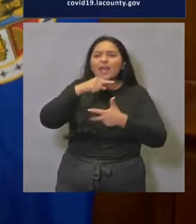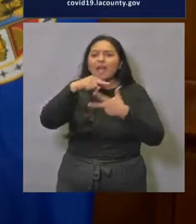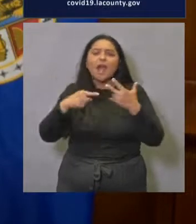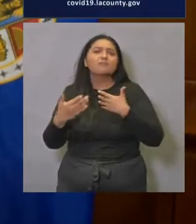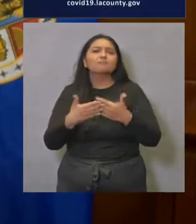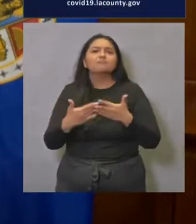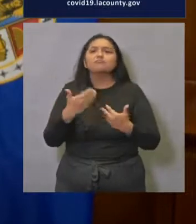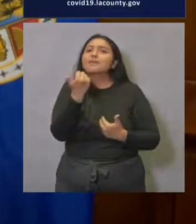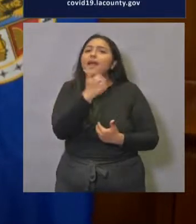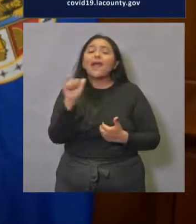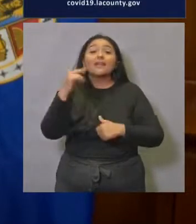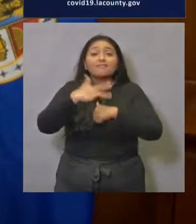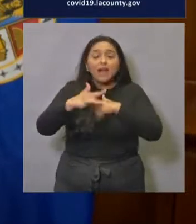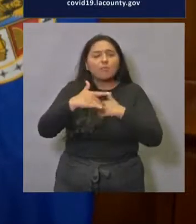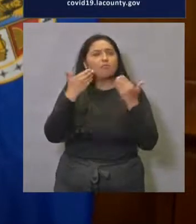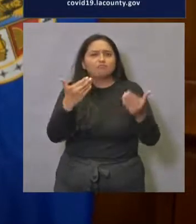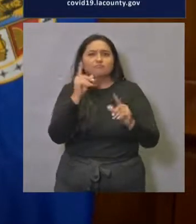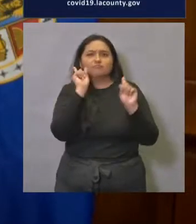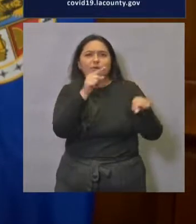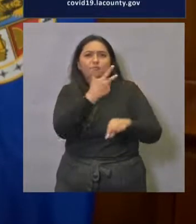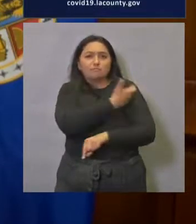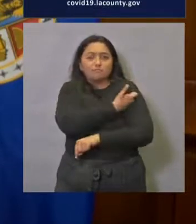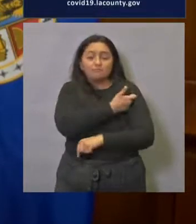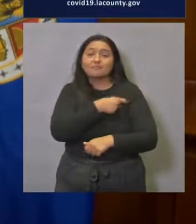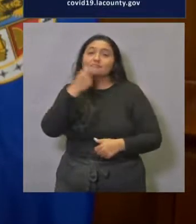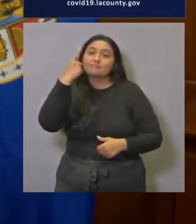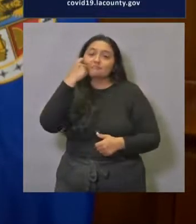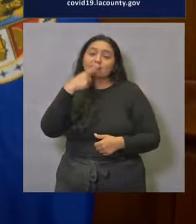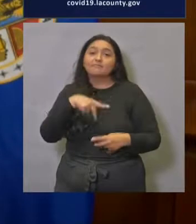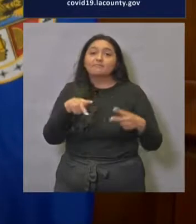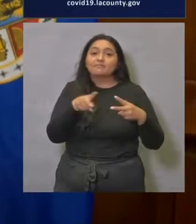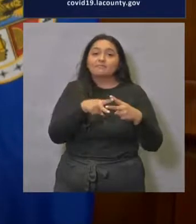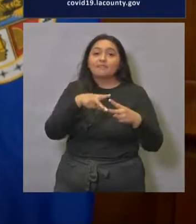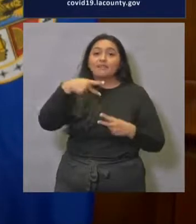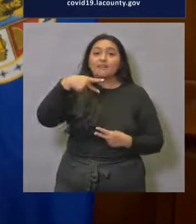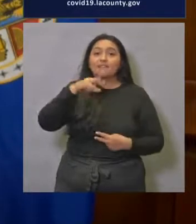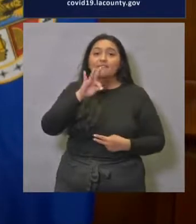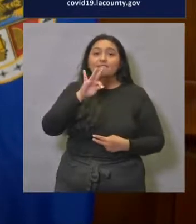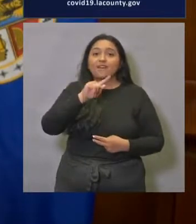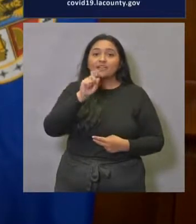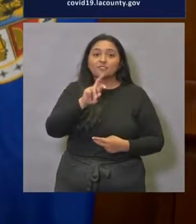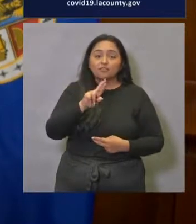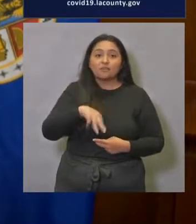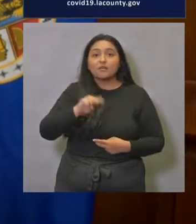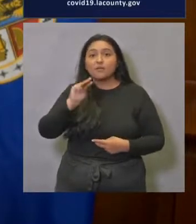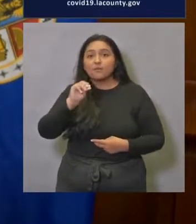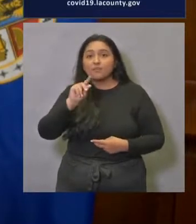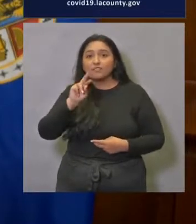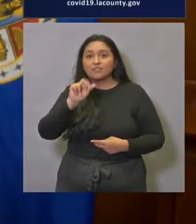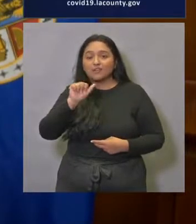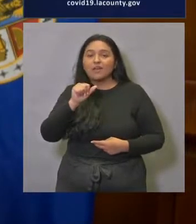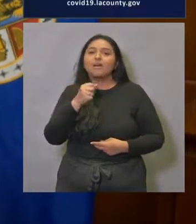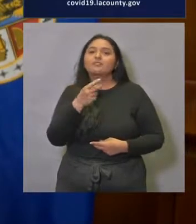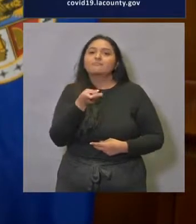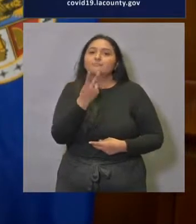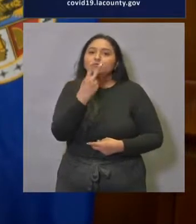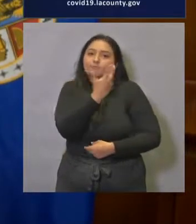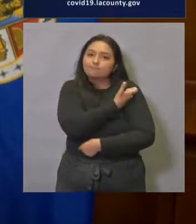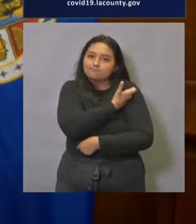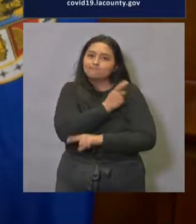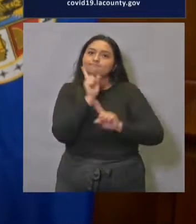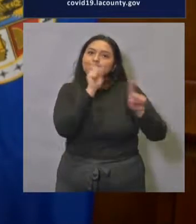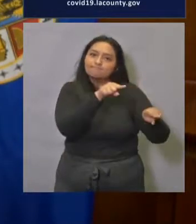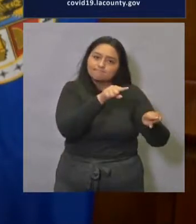o Moderna, que es entrega en 2 dosis, o Johnson & Johnson, que solamente es 1 dosis.